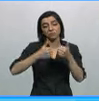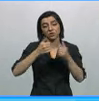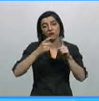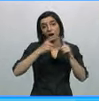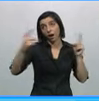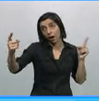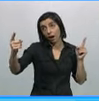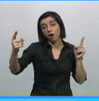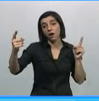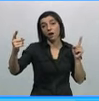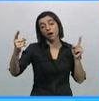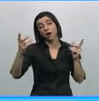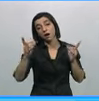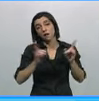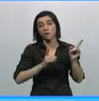terminan